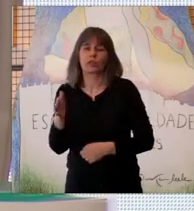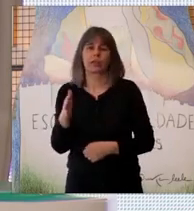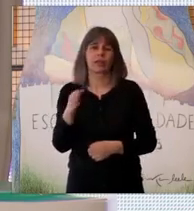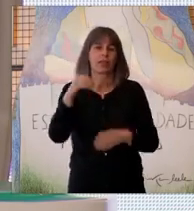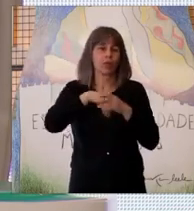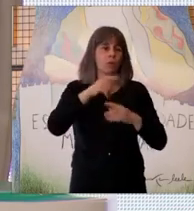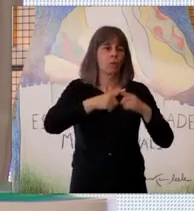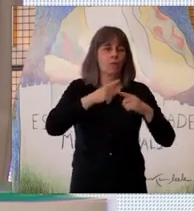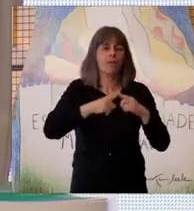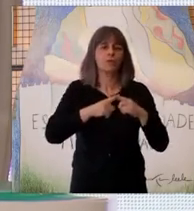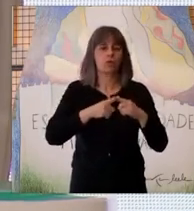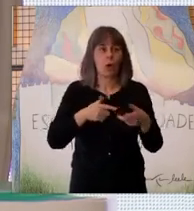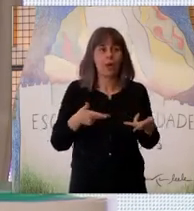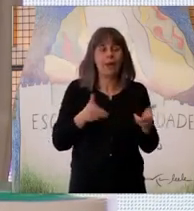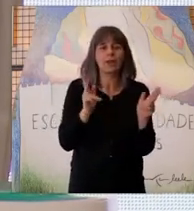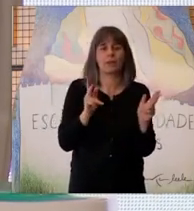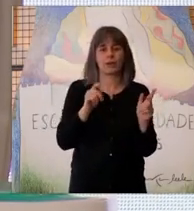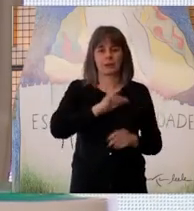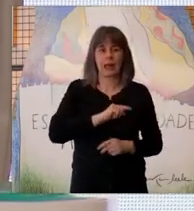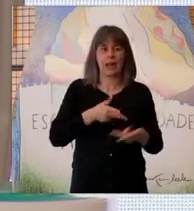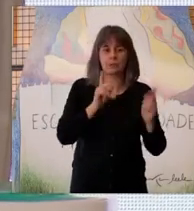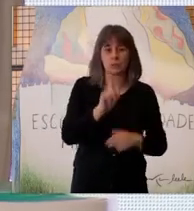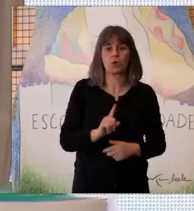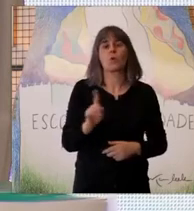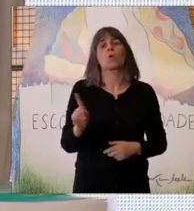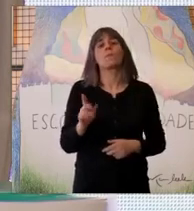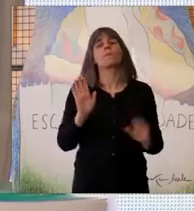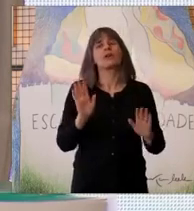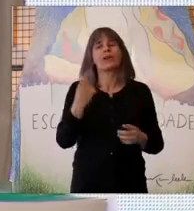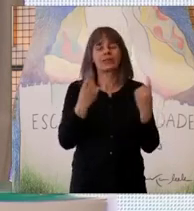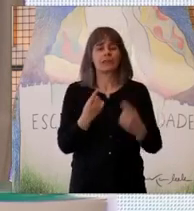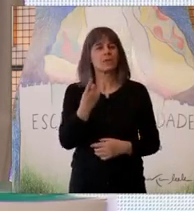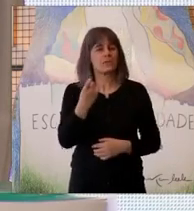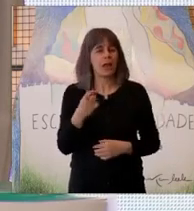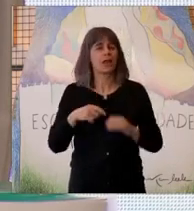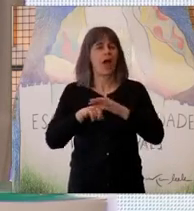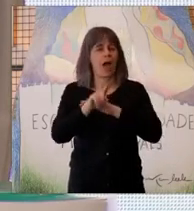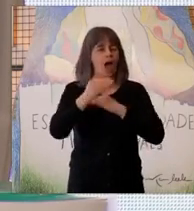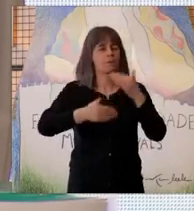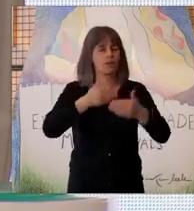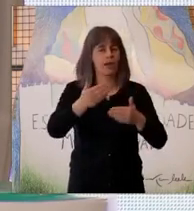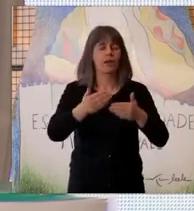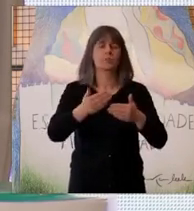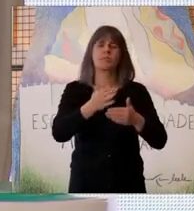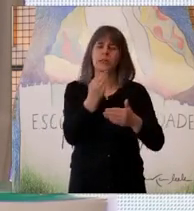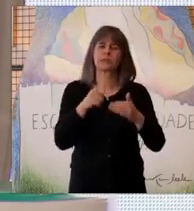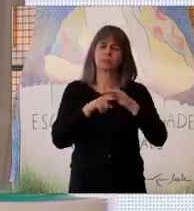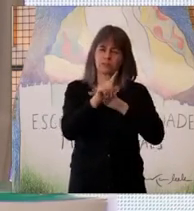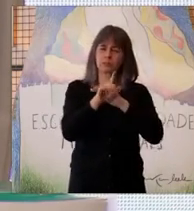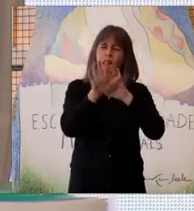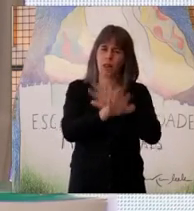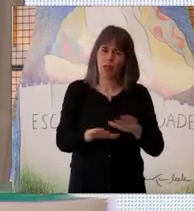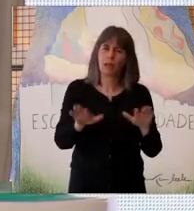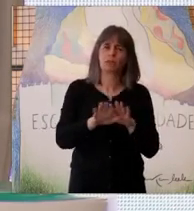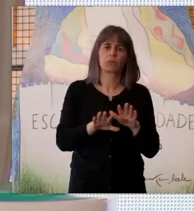las libertades que tiene también es muy consciente de cuánto nos queda por avanzar y lo que decían antes también de lo lento que va esto de lo que tarda en